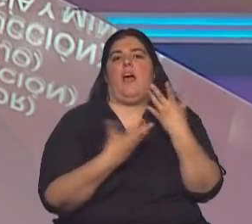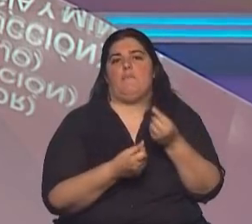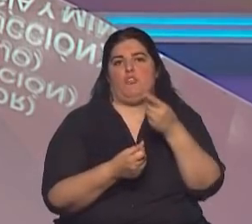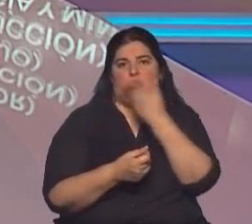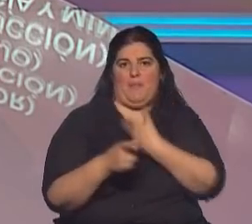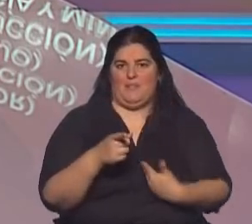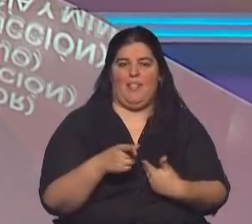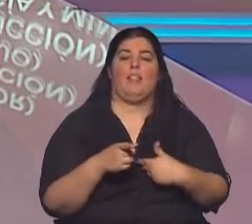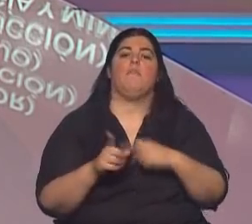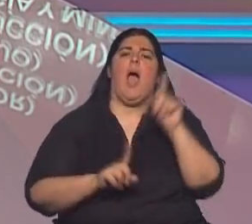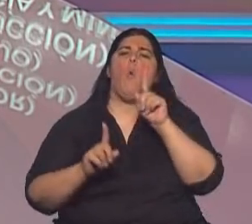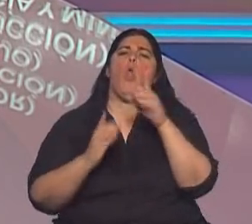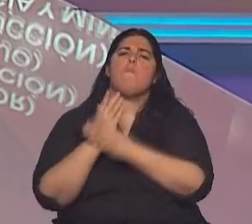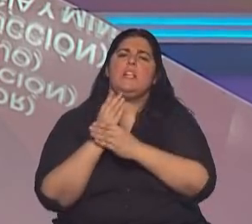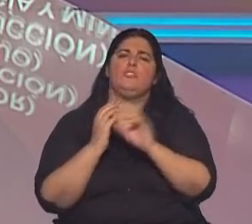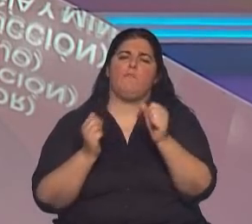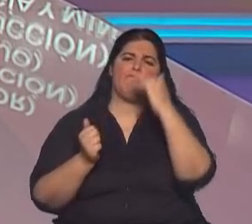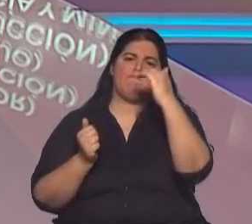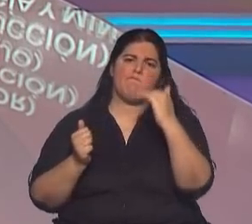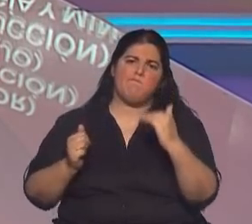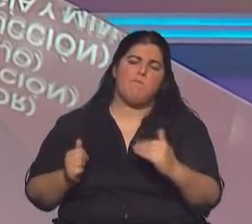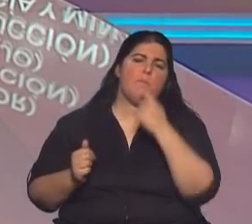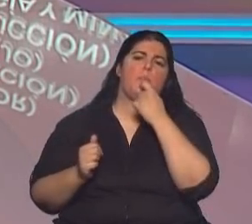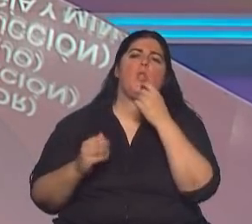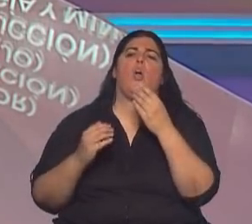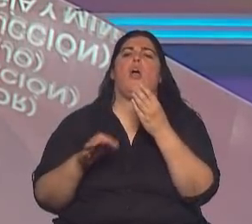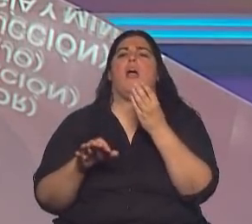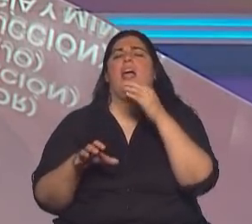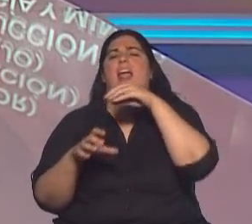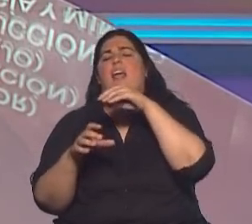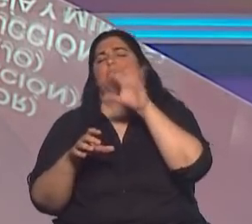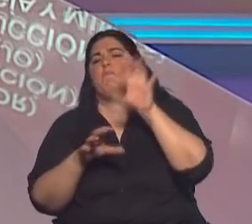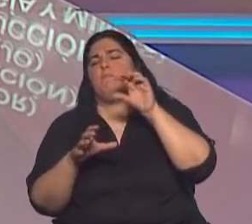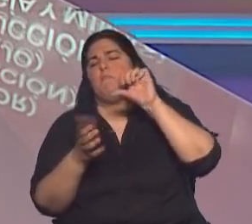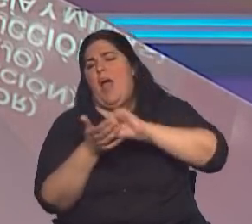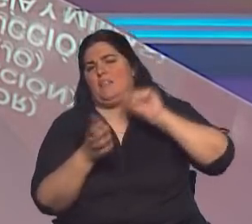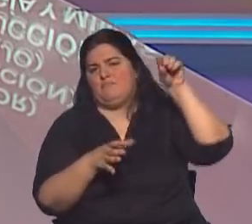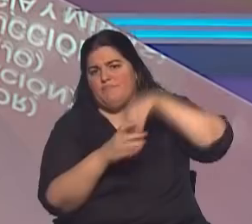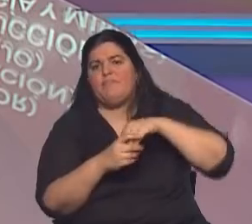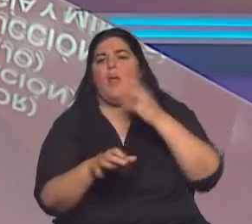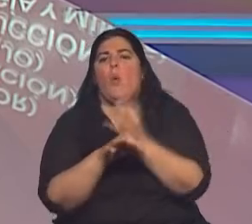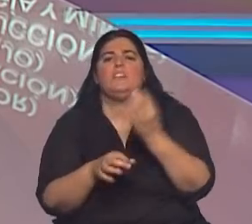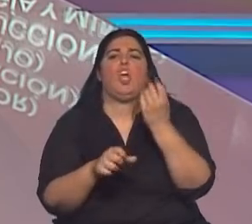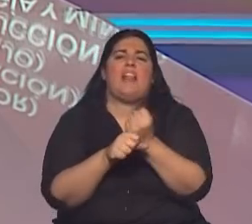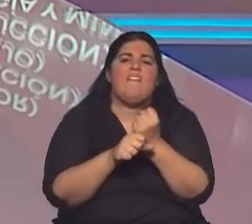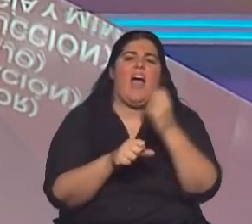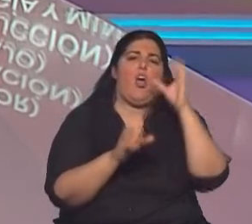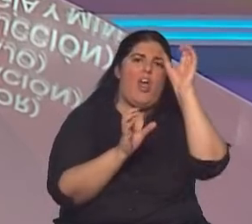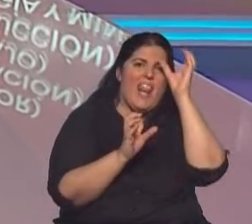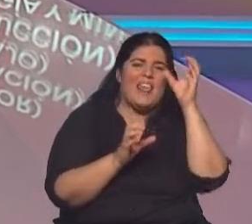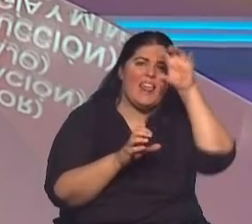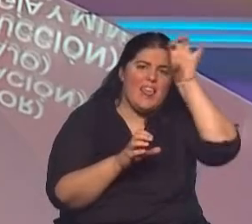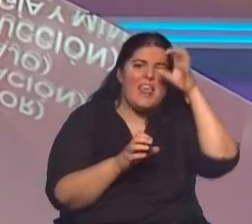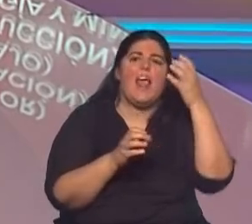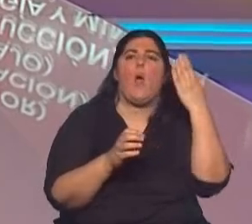algunos de esos ministros. Tenemos al ministro de Interior, Educación, Trabajo, Producción, Energía y Minas, y también de Cultura,